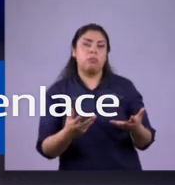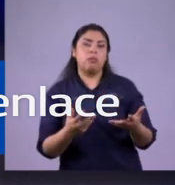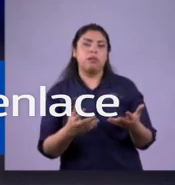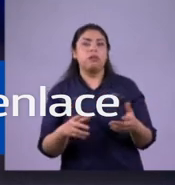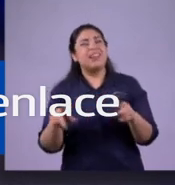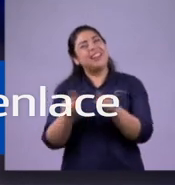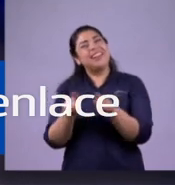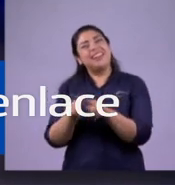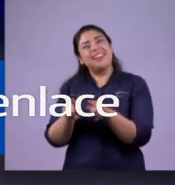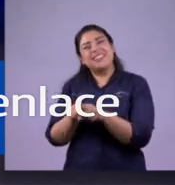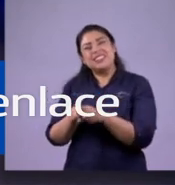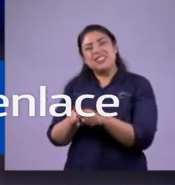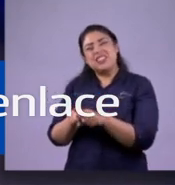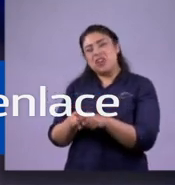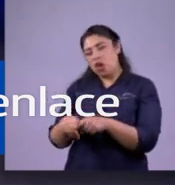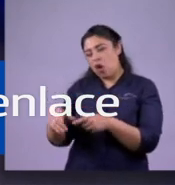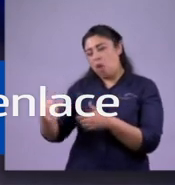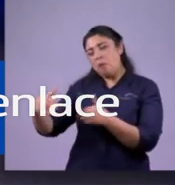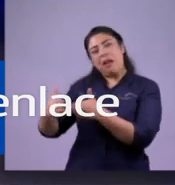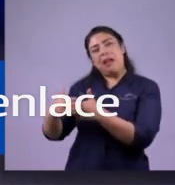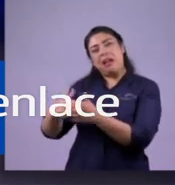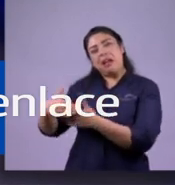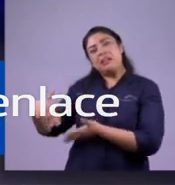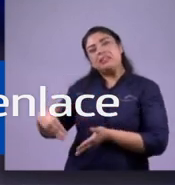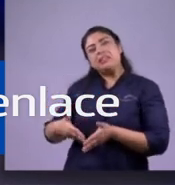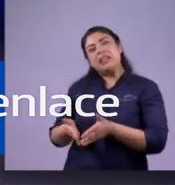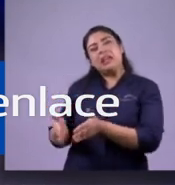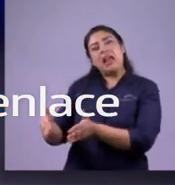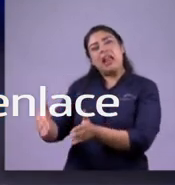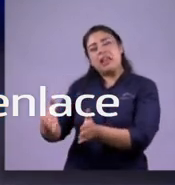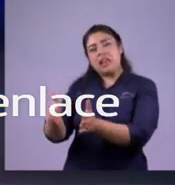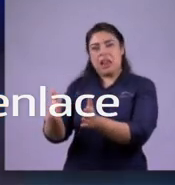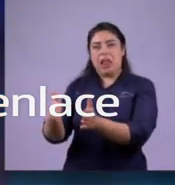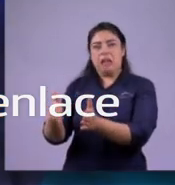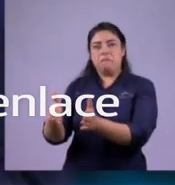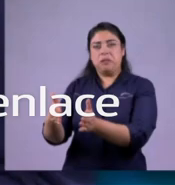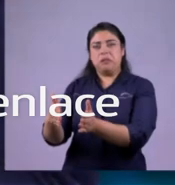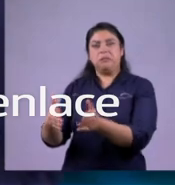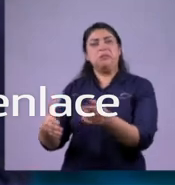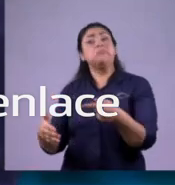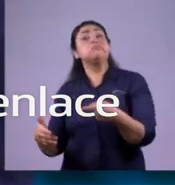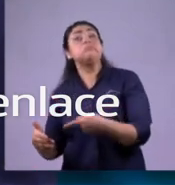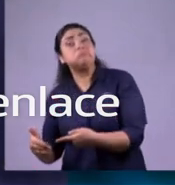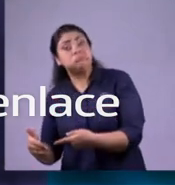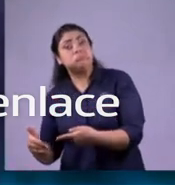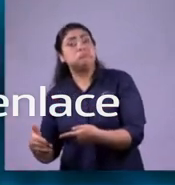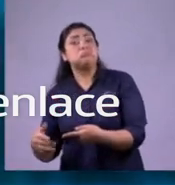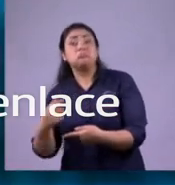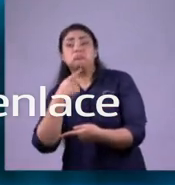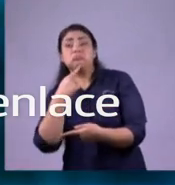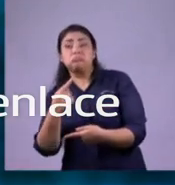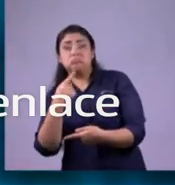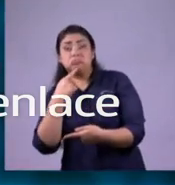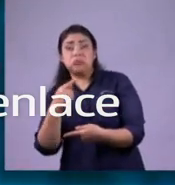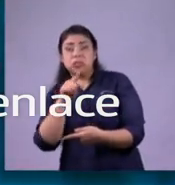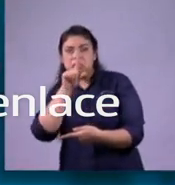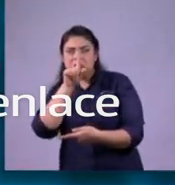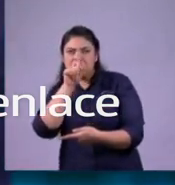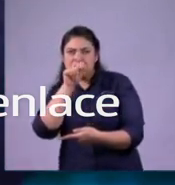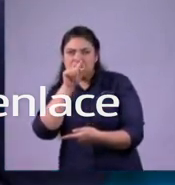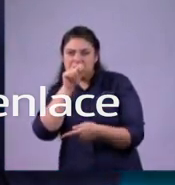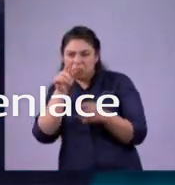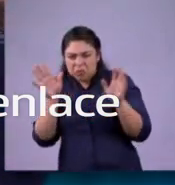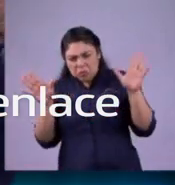camino cuando hablamos de que de que la palabra fue sembrada junto al camino dice la parábola que vienen las aves del cielo